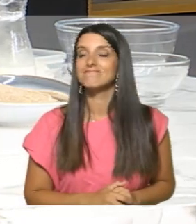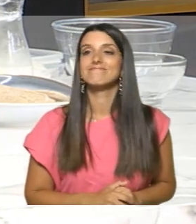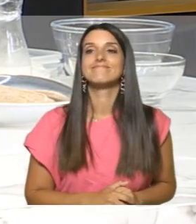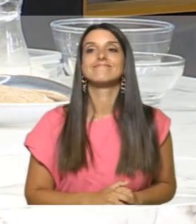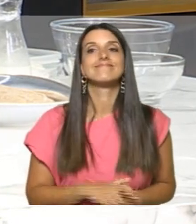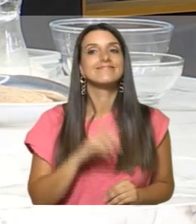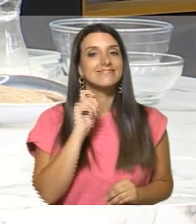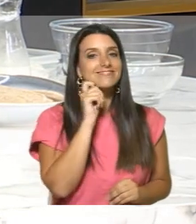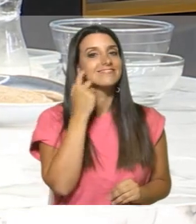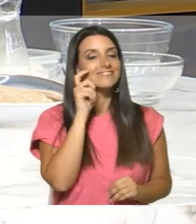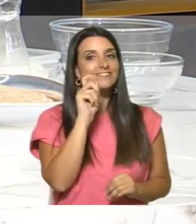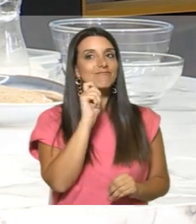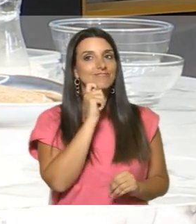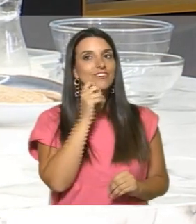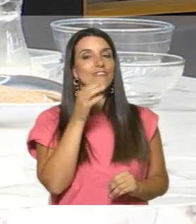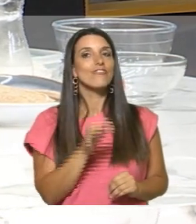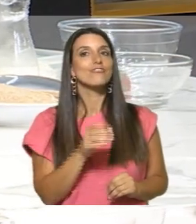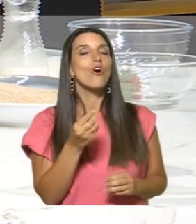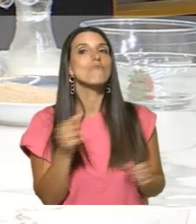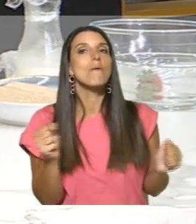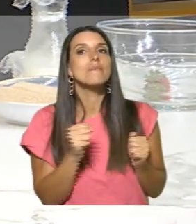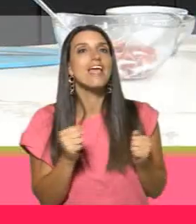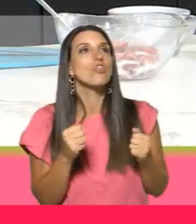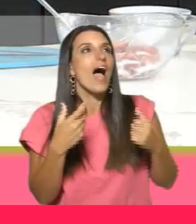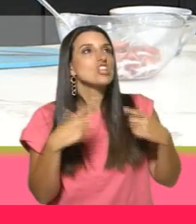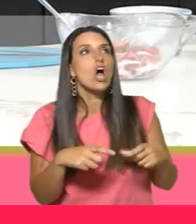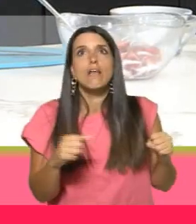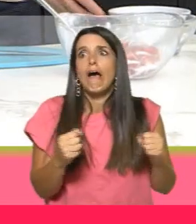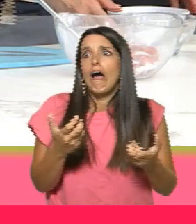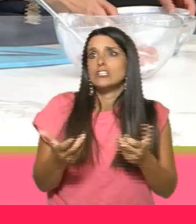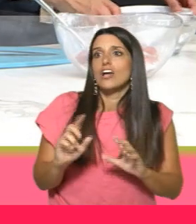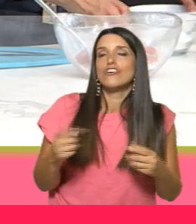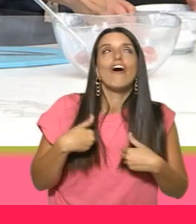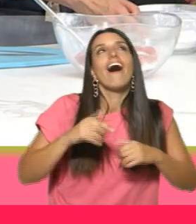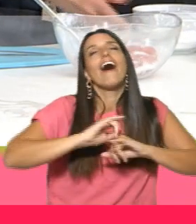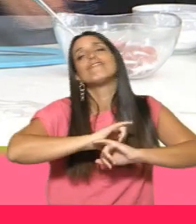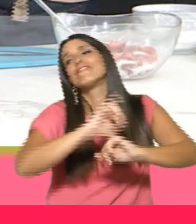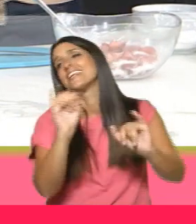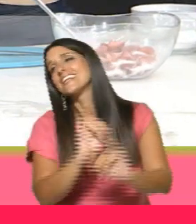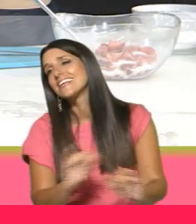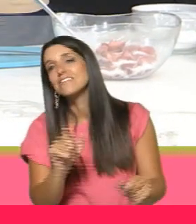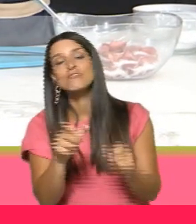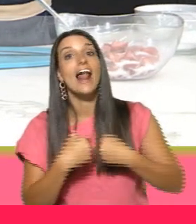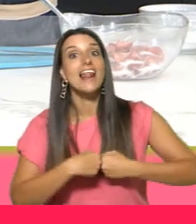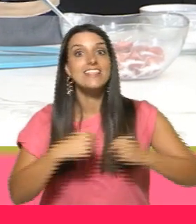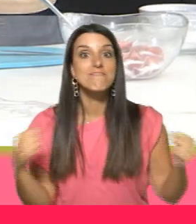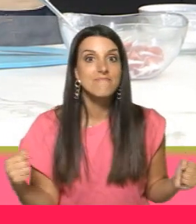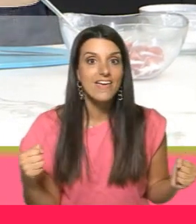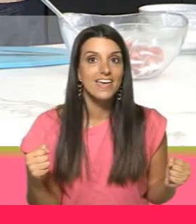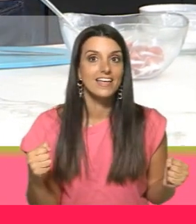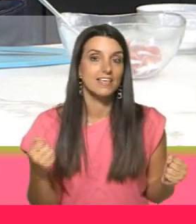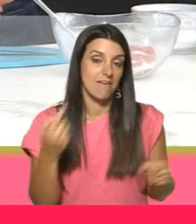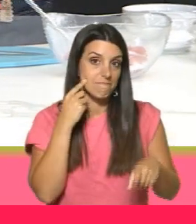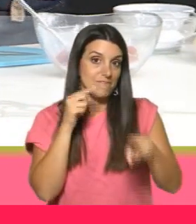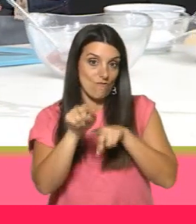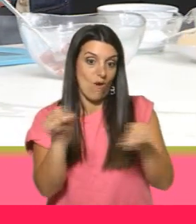que les guste. Aparte, ¿sabes qué? Me encanta que le hemos roto como el miedo a la pastelería. Está bárbaro. Y eso me ha dado una felicidad. Tal cual. Además, increíble. Qué bueno que lo esté haciendo ahora en vivo. Claro. Es